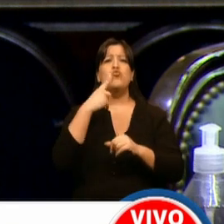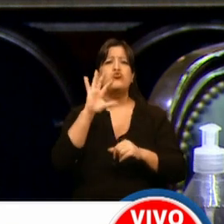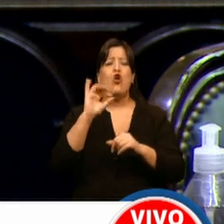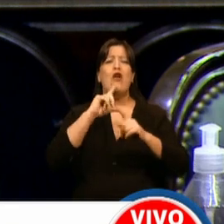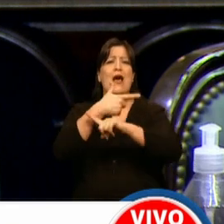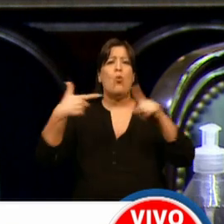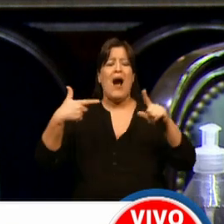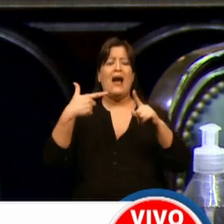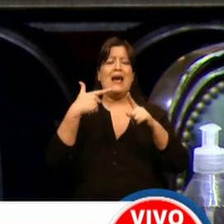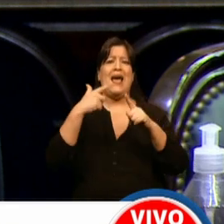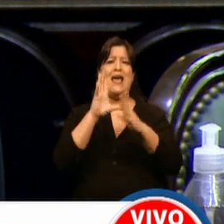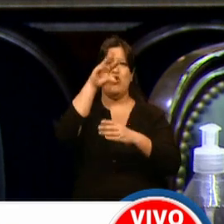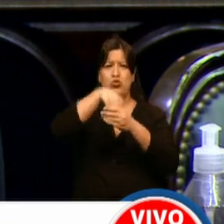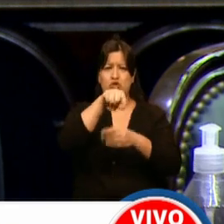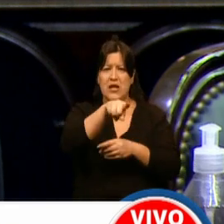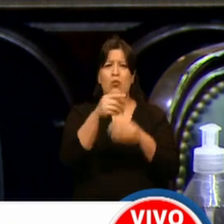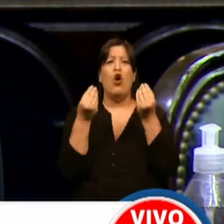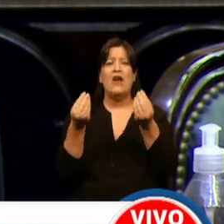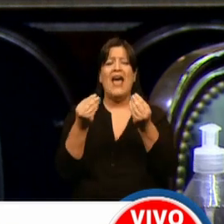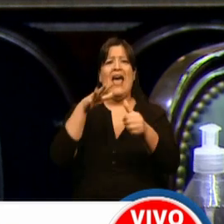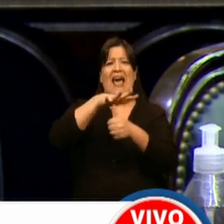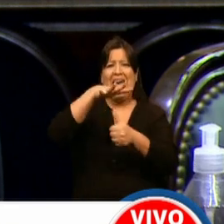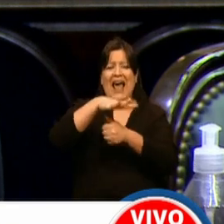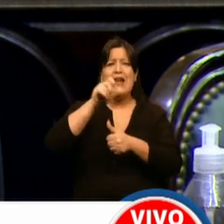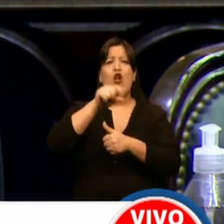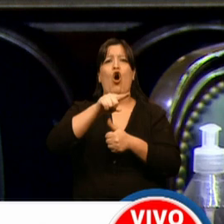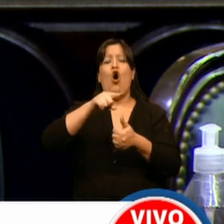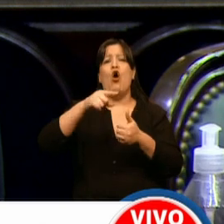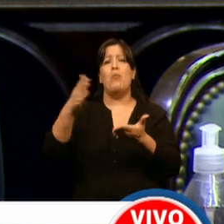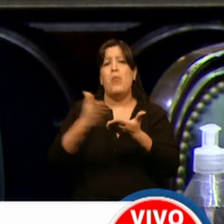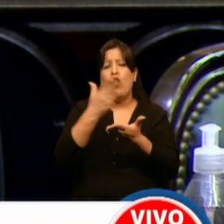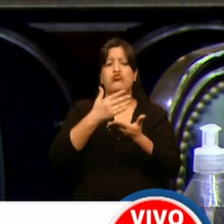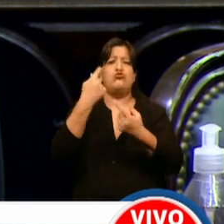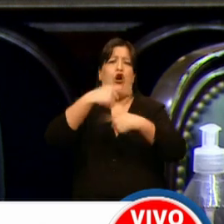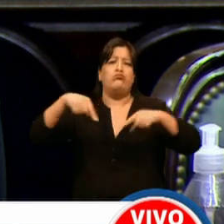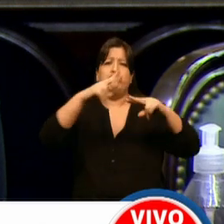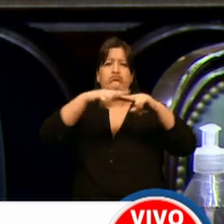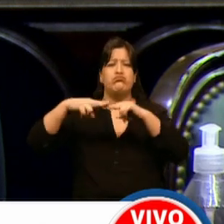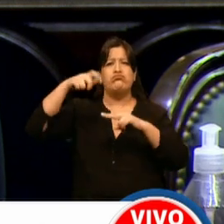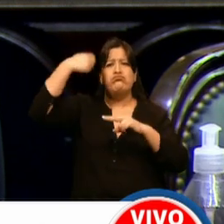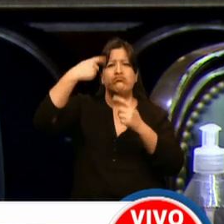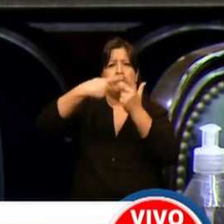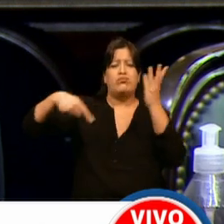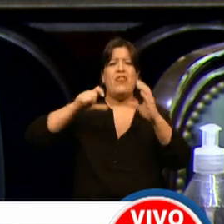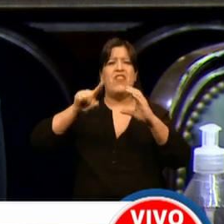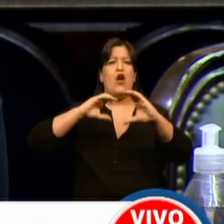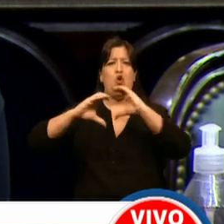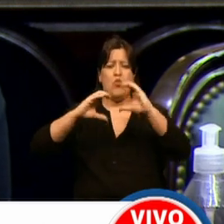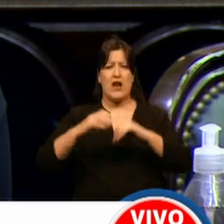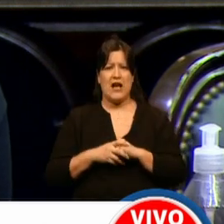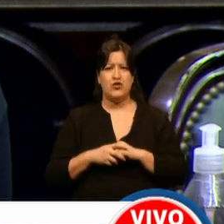inclusivo en él el género en la producción y difusión de contenidos de comunicación